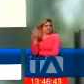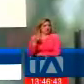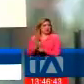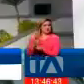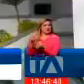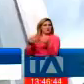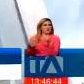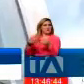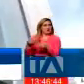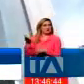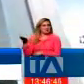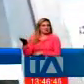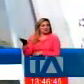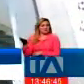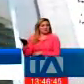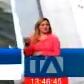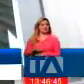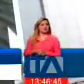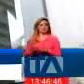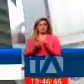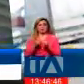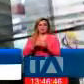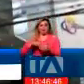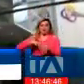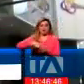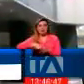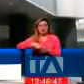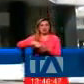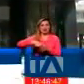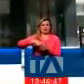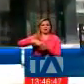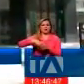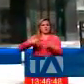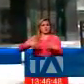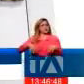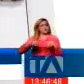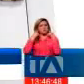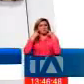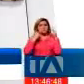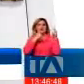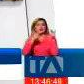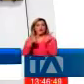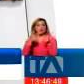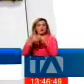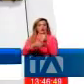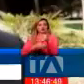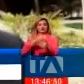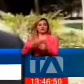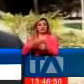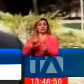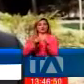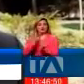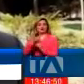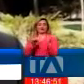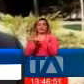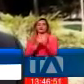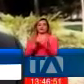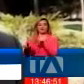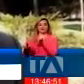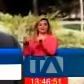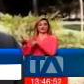de la Judicatura que ha tropezado con los veedores ciudadanos y vigilantes de este proceso que tiene detractores desde el